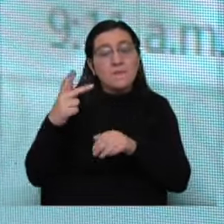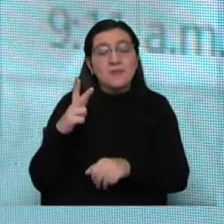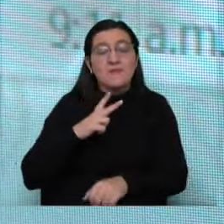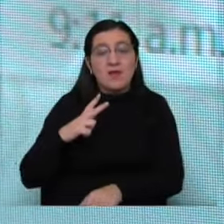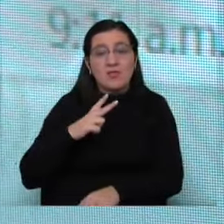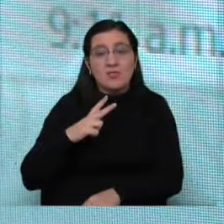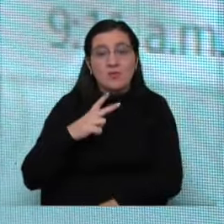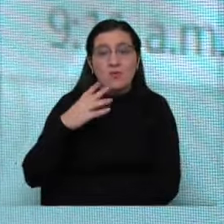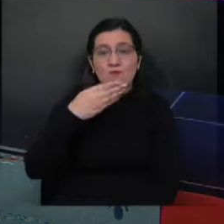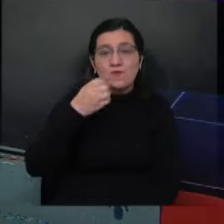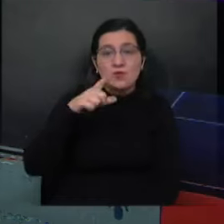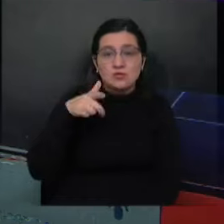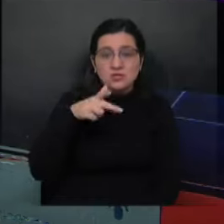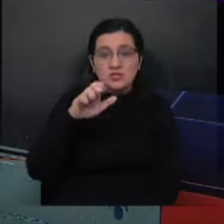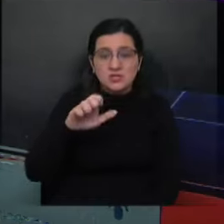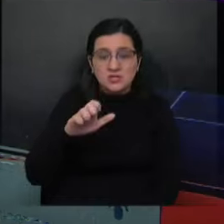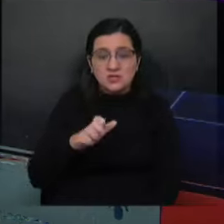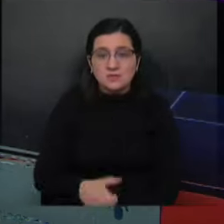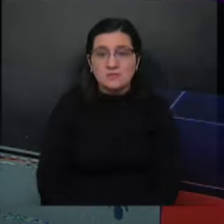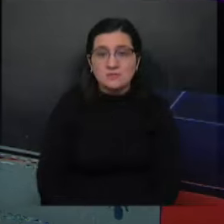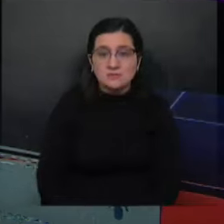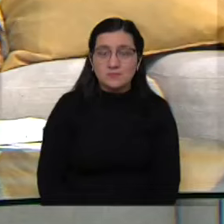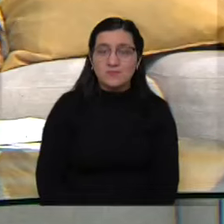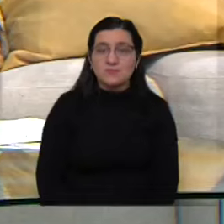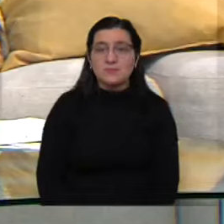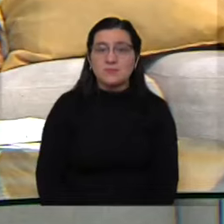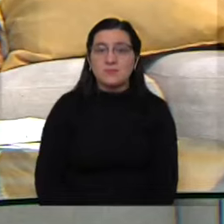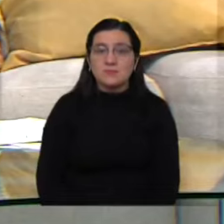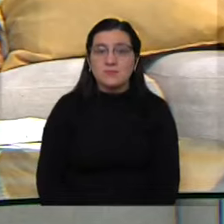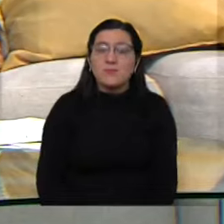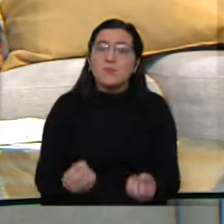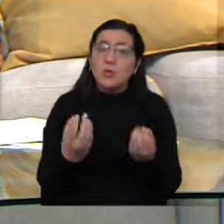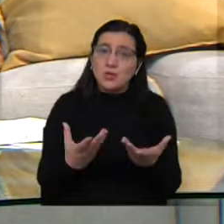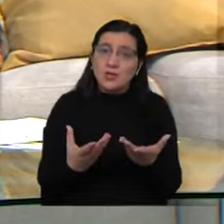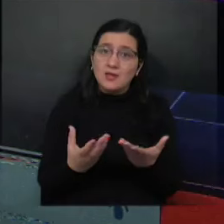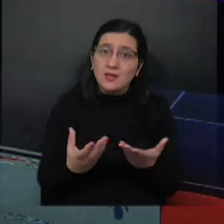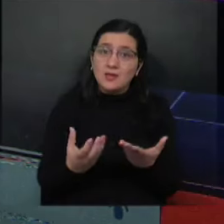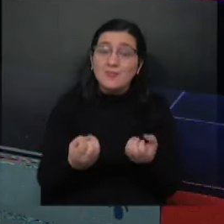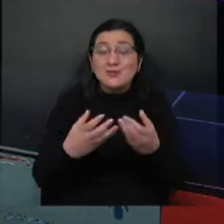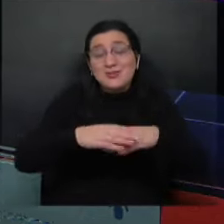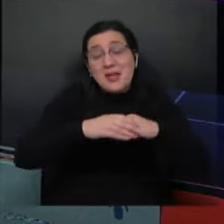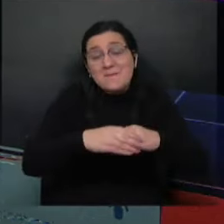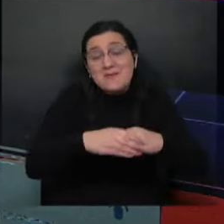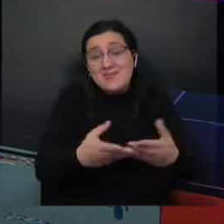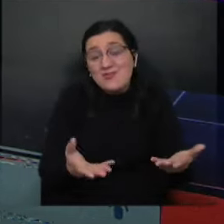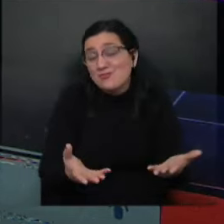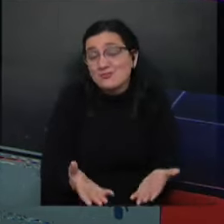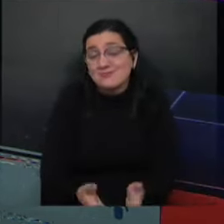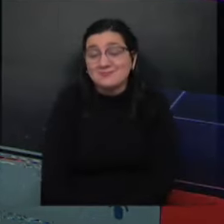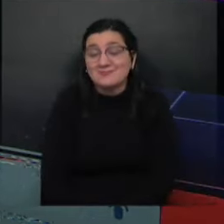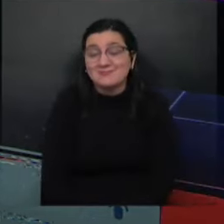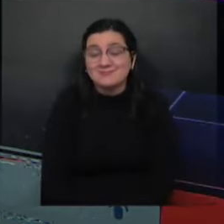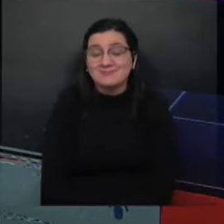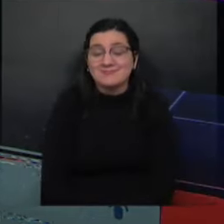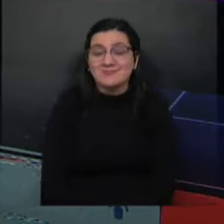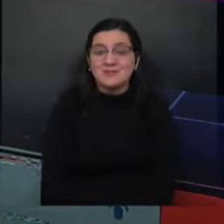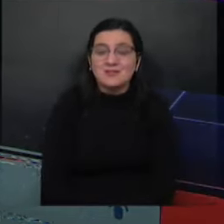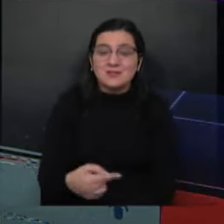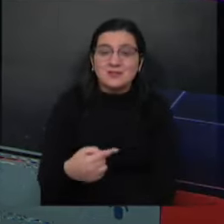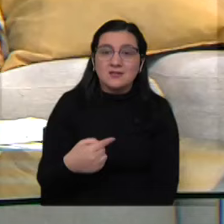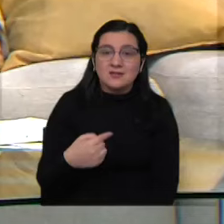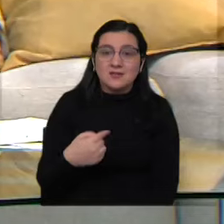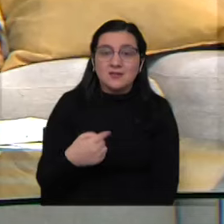furiosa es verdad Me ilusiona que no pase Pero porque son amigos s claro siempre fueron Me ilusiona que no